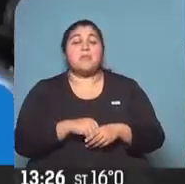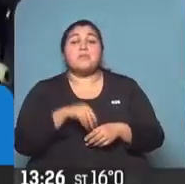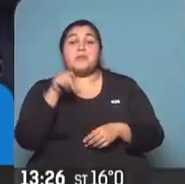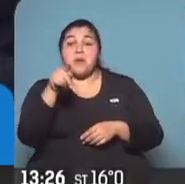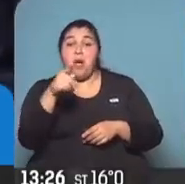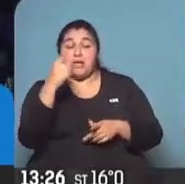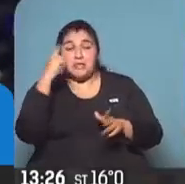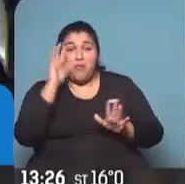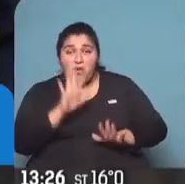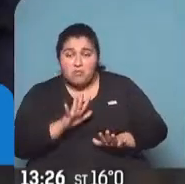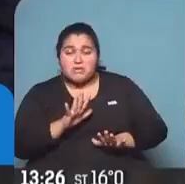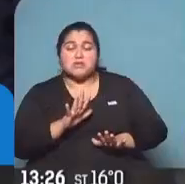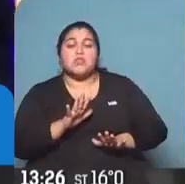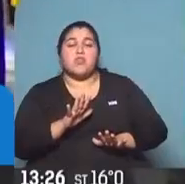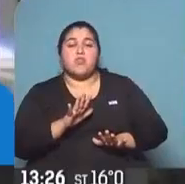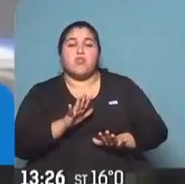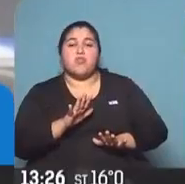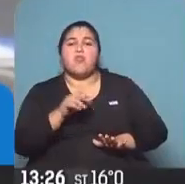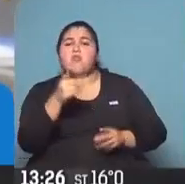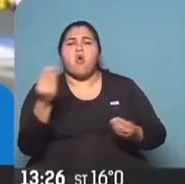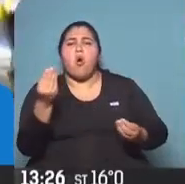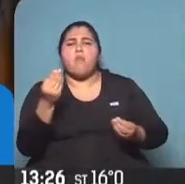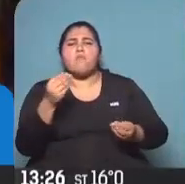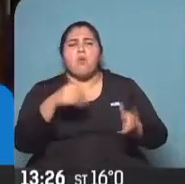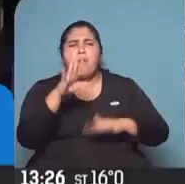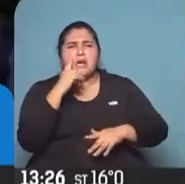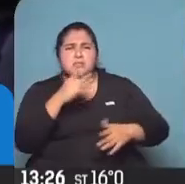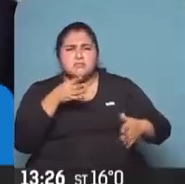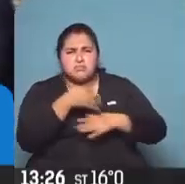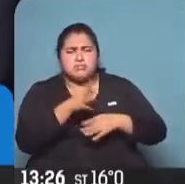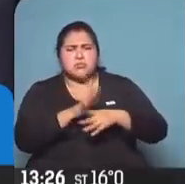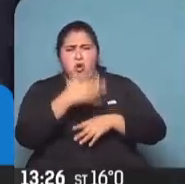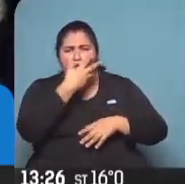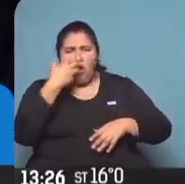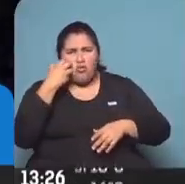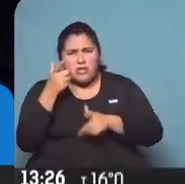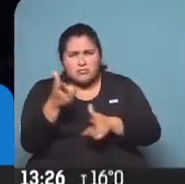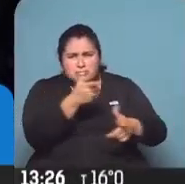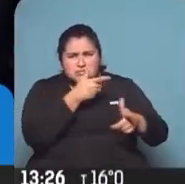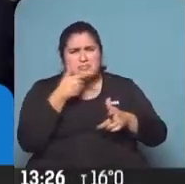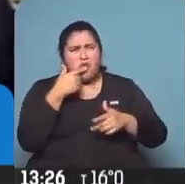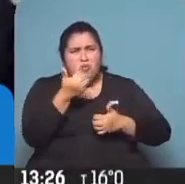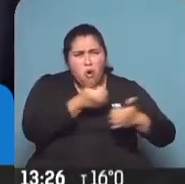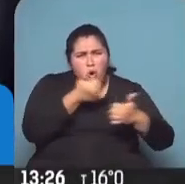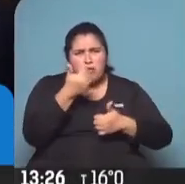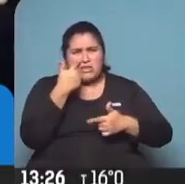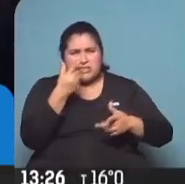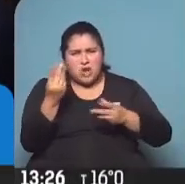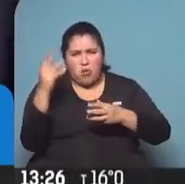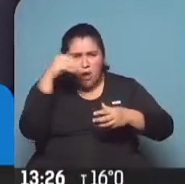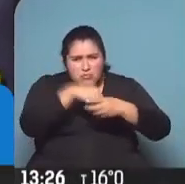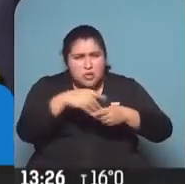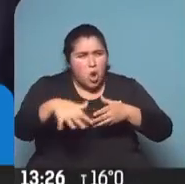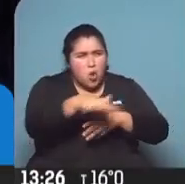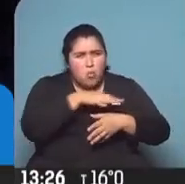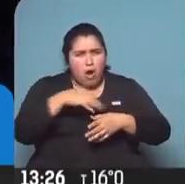capacidades se encuentran el vencido tú eres mi lucha es terrorista en situaciones de combate confeccionar y actuar en